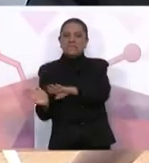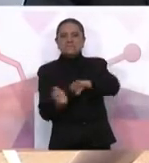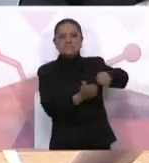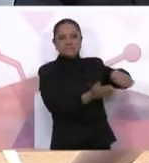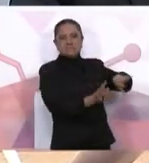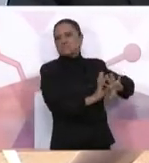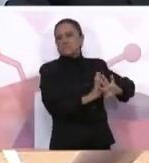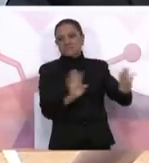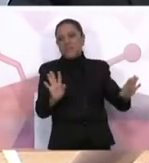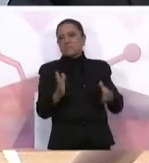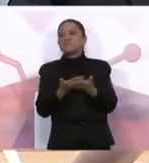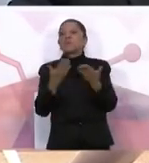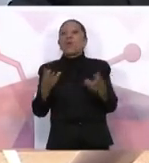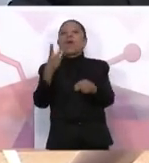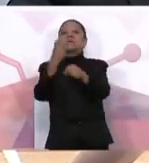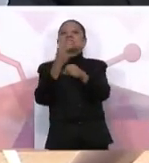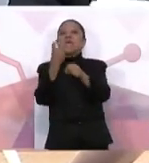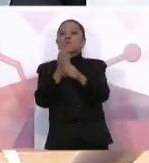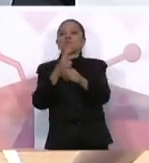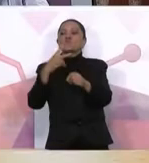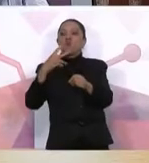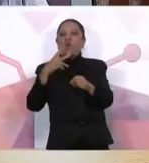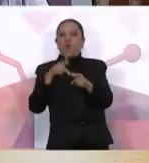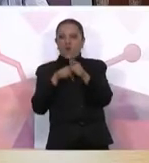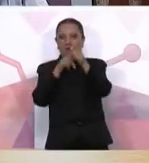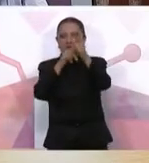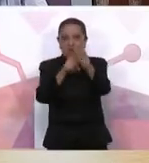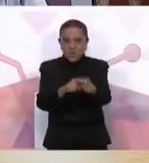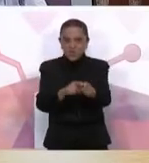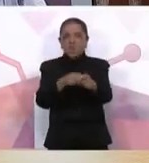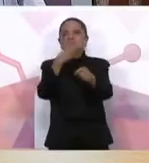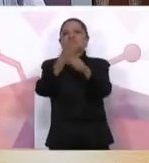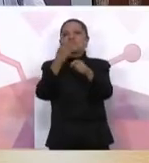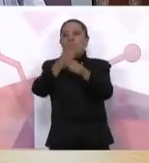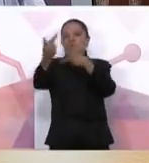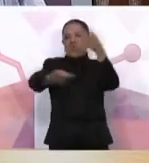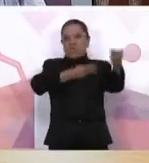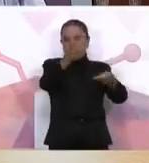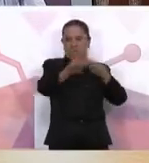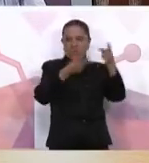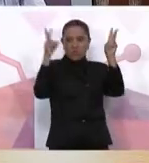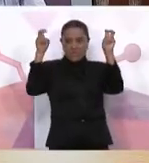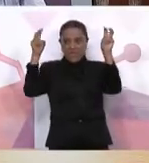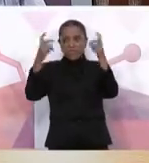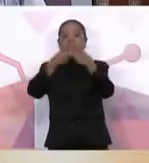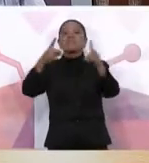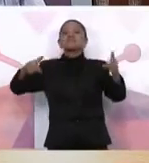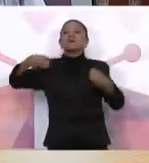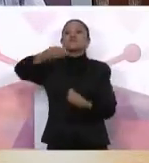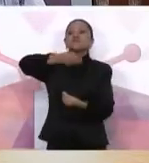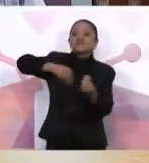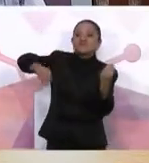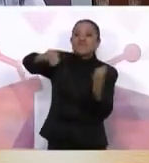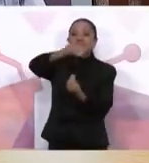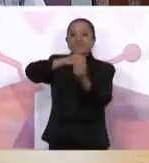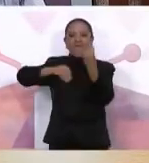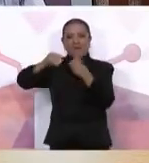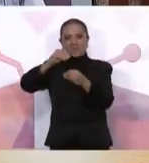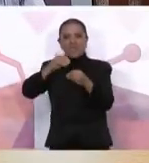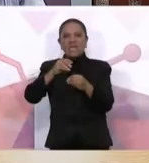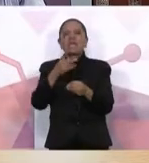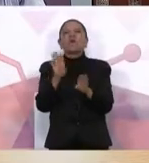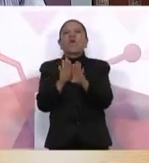así es continuaremos con esta segunda ronda temática desarrollo sustentable la dinámica será que cada